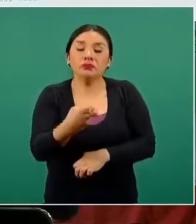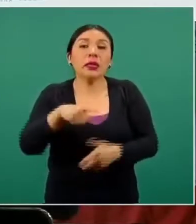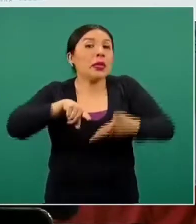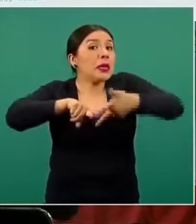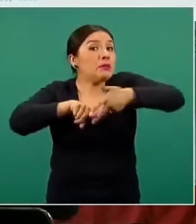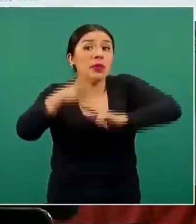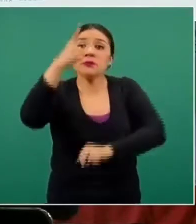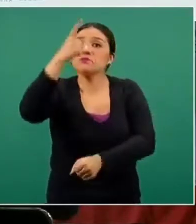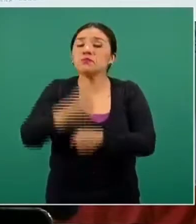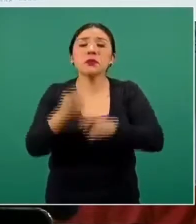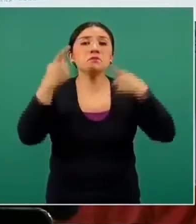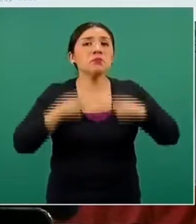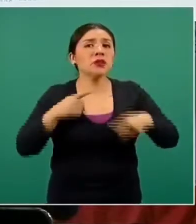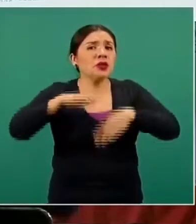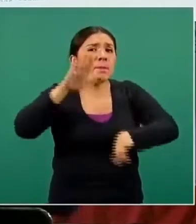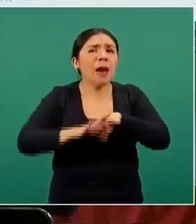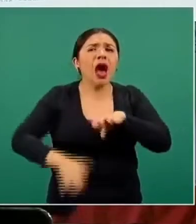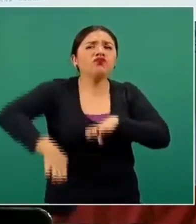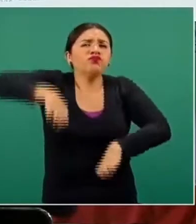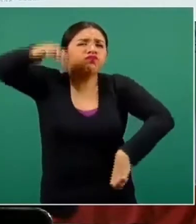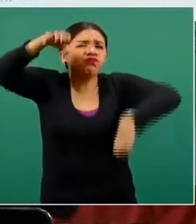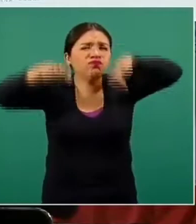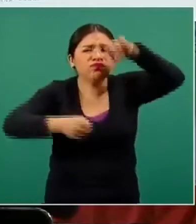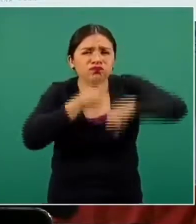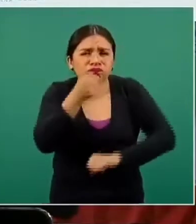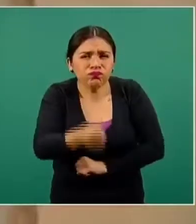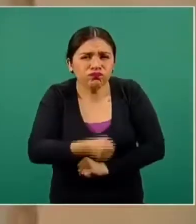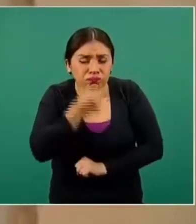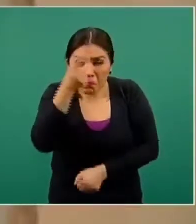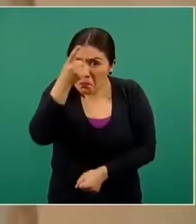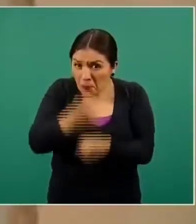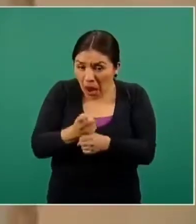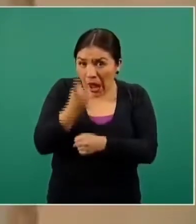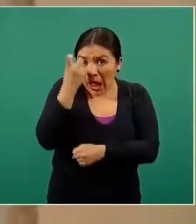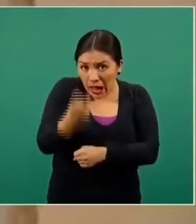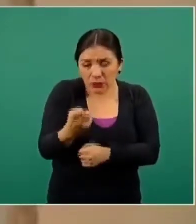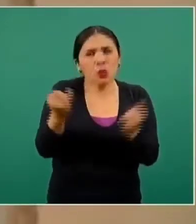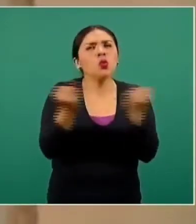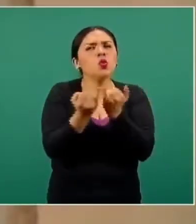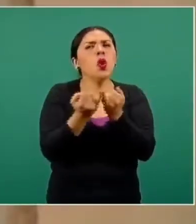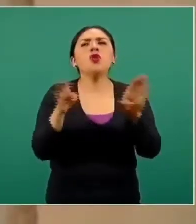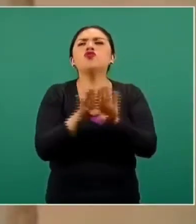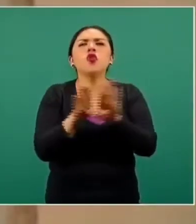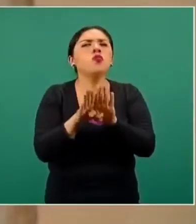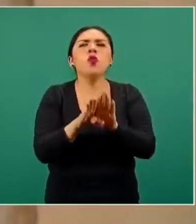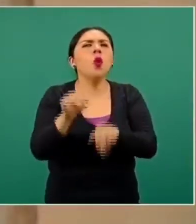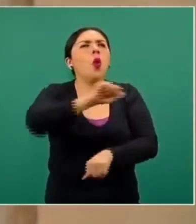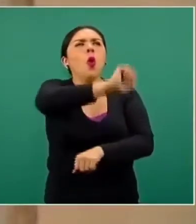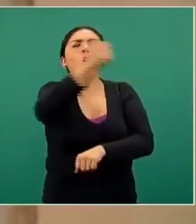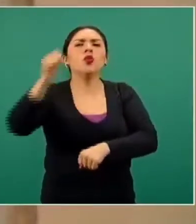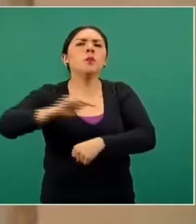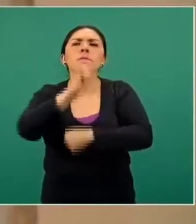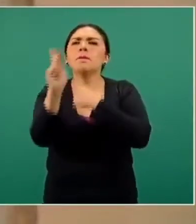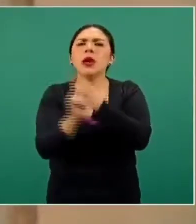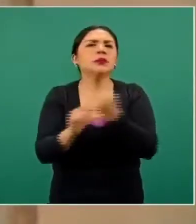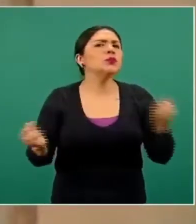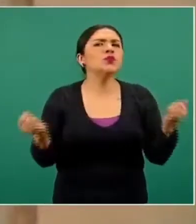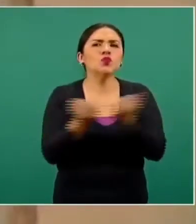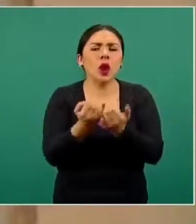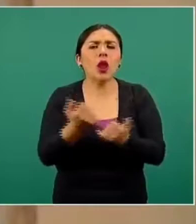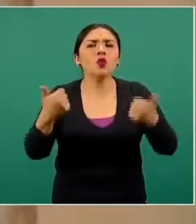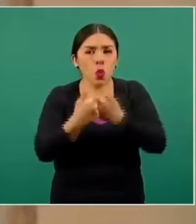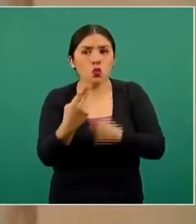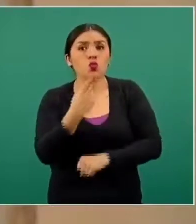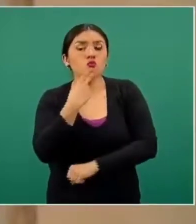empezando por las personas más añosas, las personas de mayor edad, igual que hacen la mayoría de los países que están